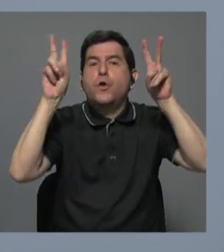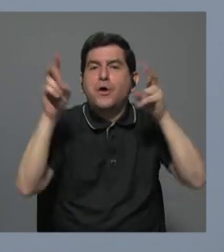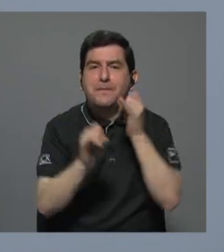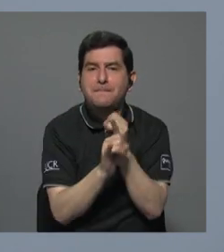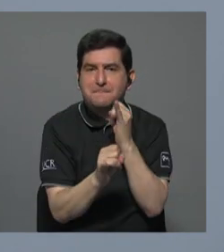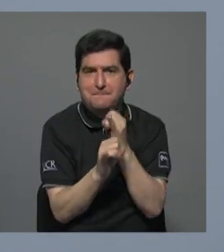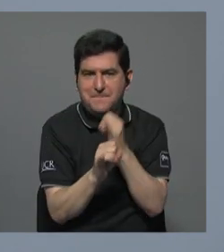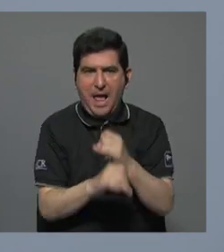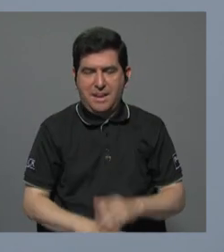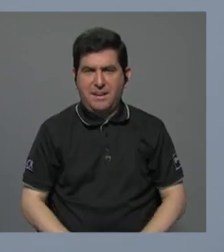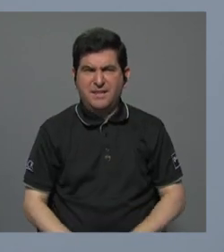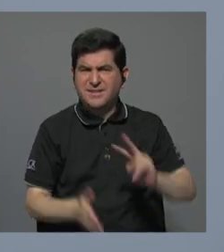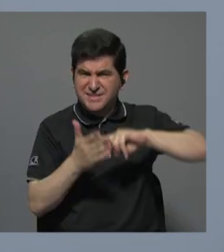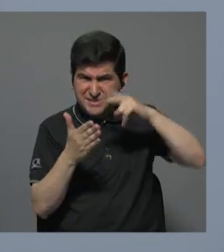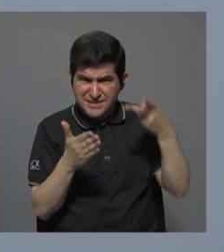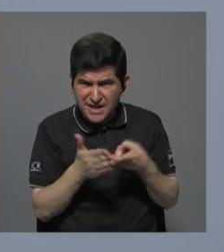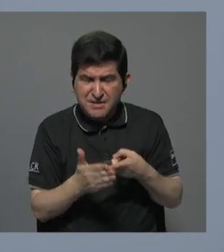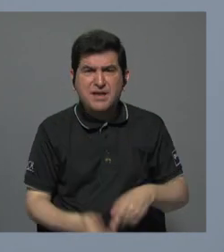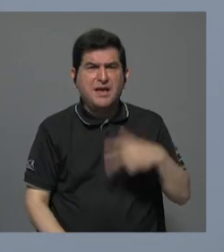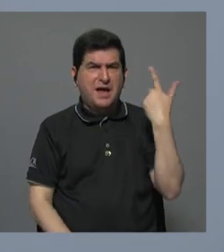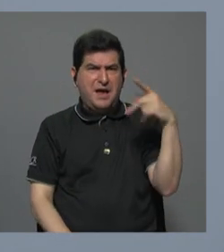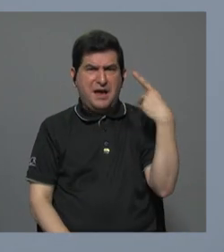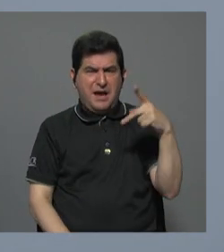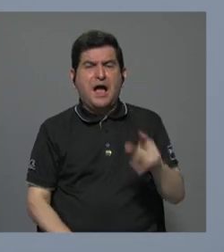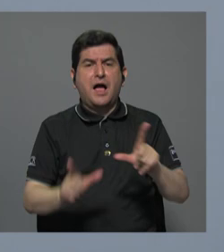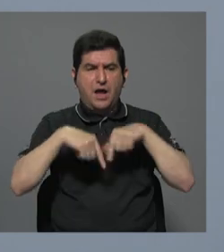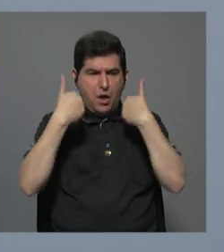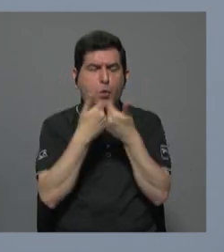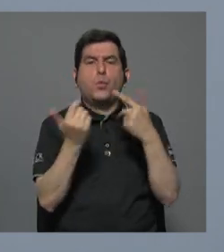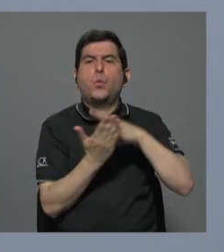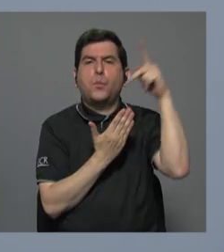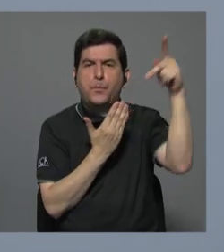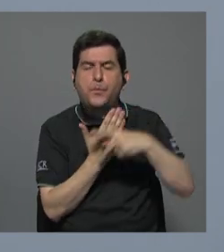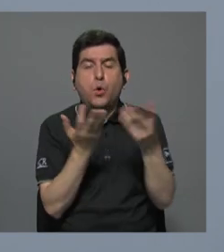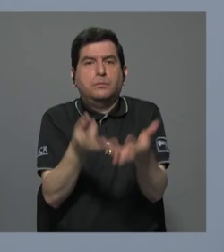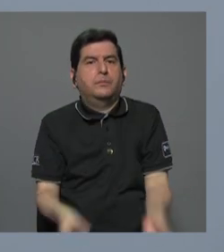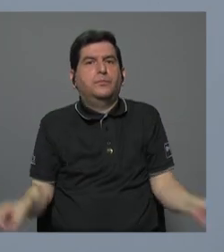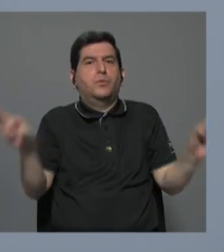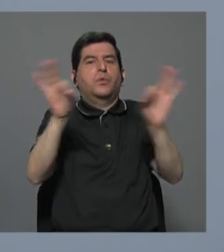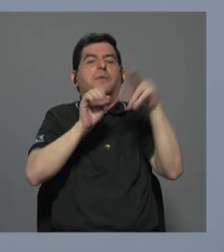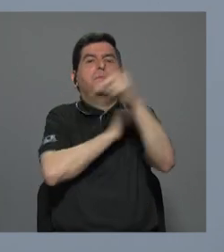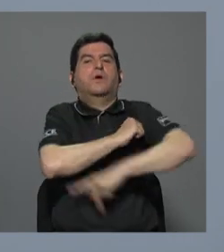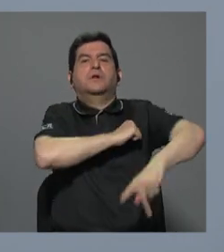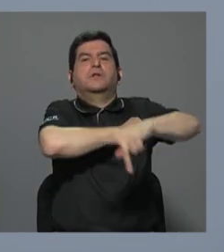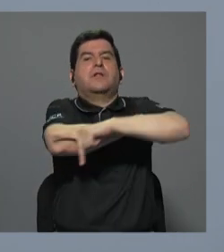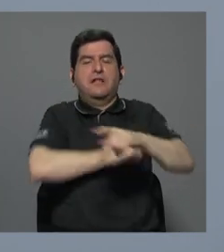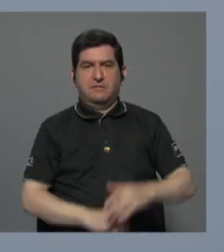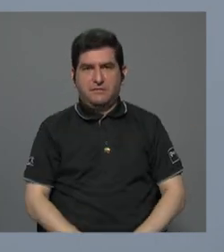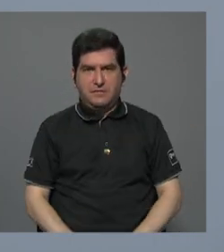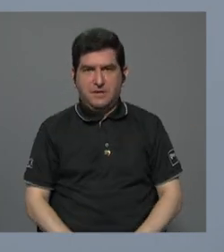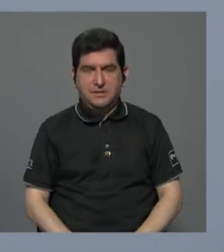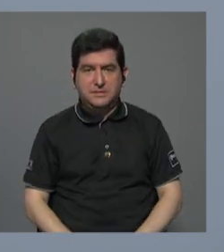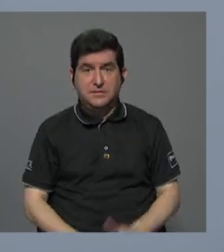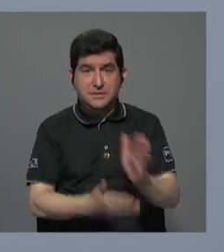instituciones y esto representa un riesgo para un conjunto de programas que son fundamentales para el país estamos hablando de la parte de educación de la